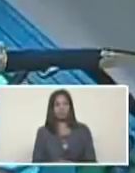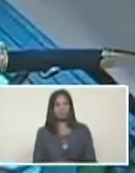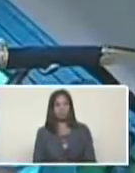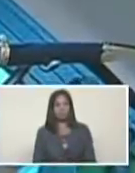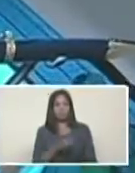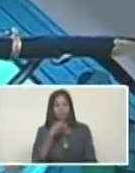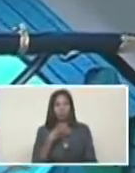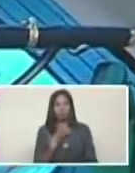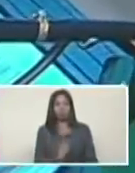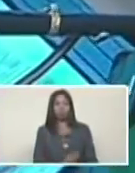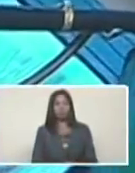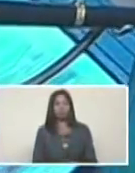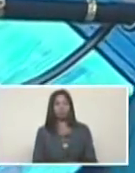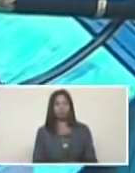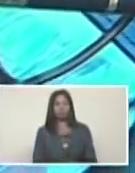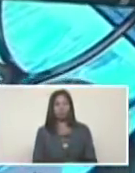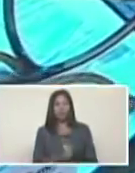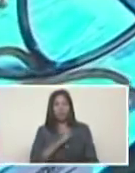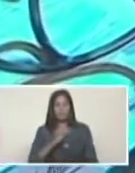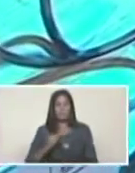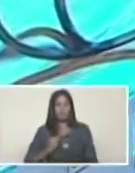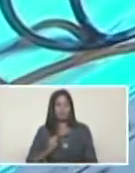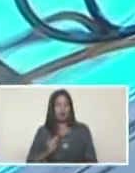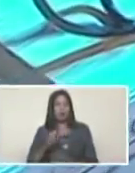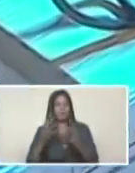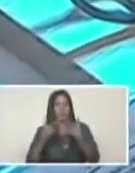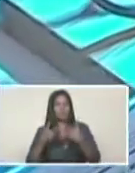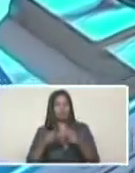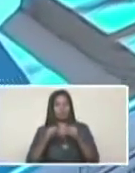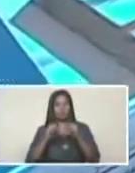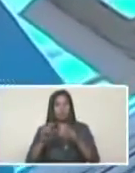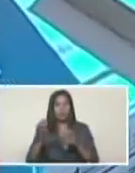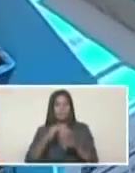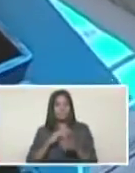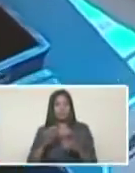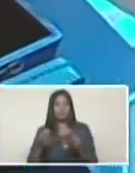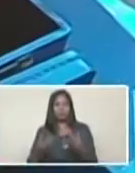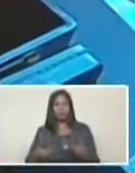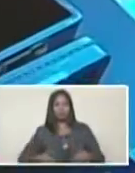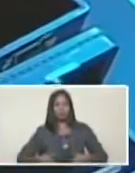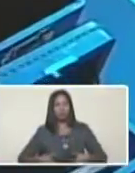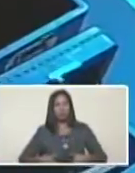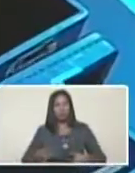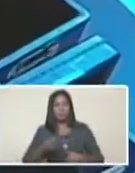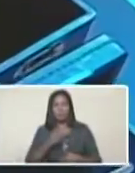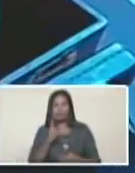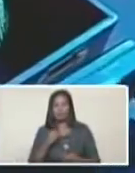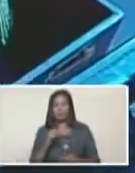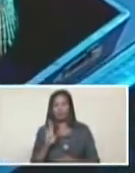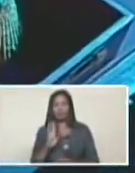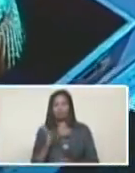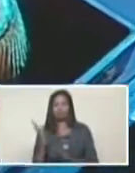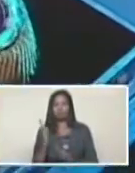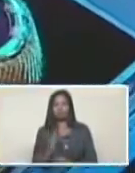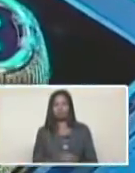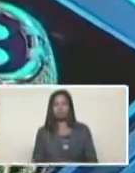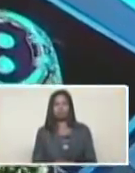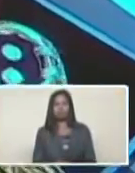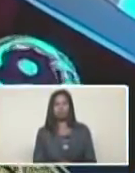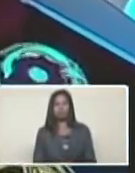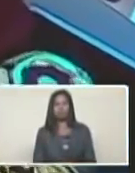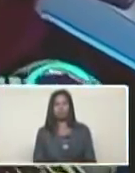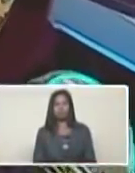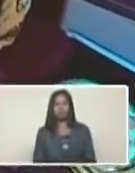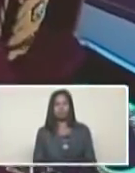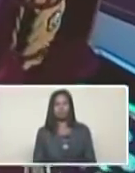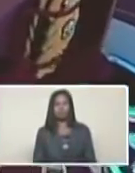Bueno. Empresarios privados, los felicito. Sigan adelante con mucha fuerza. ¿Qué más tenemos por aquí? Por aquí, general en jefe.